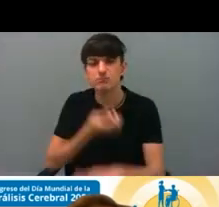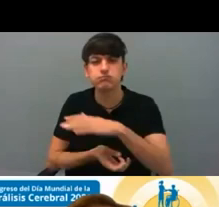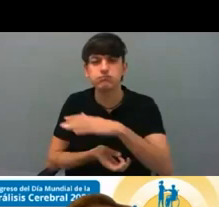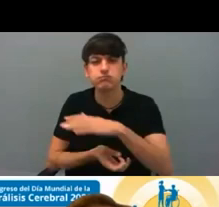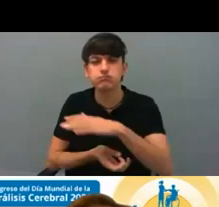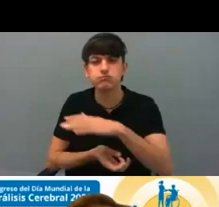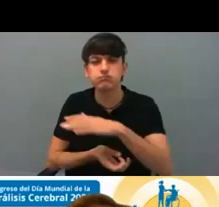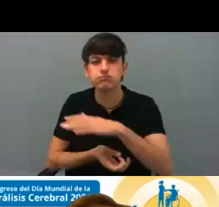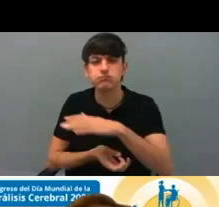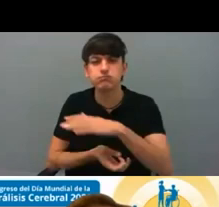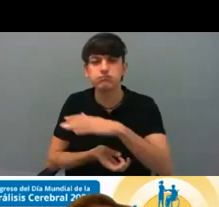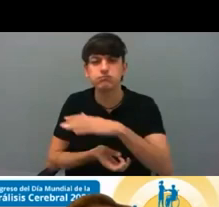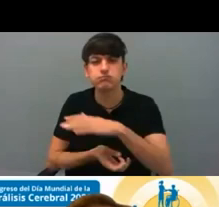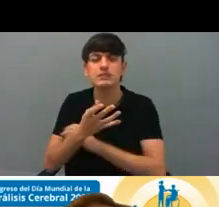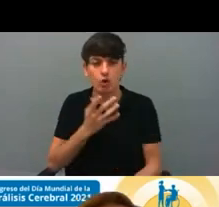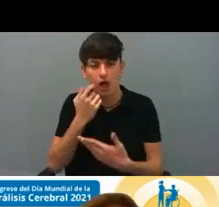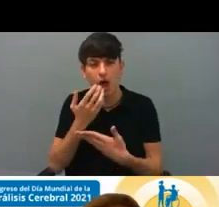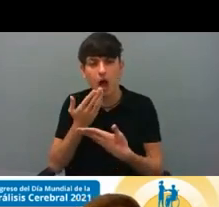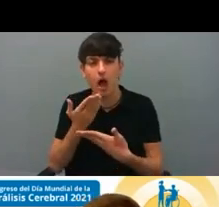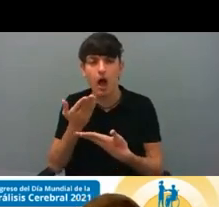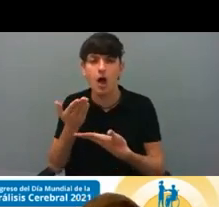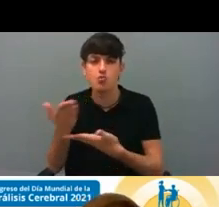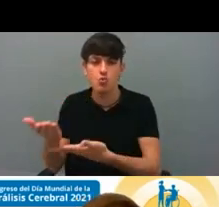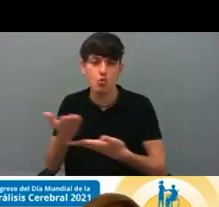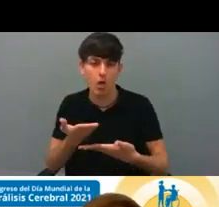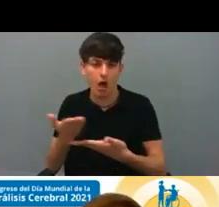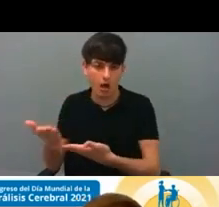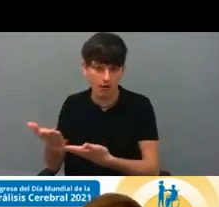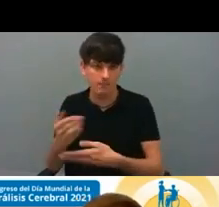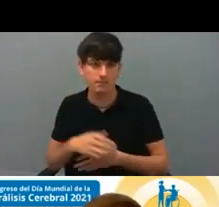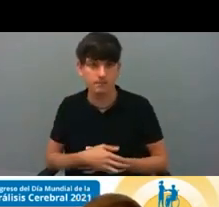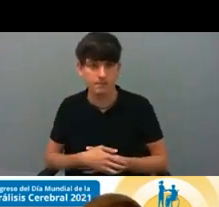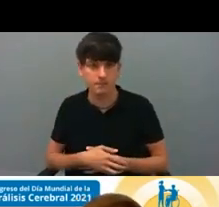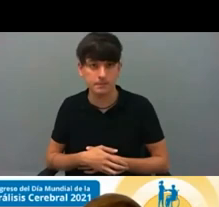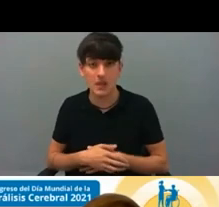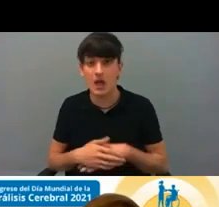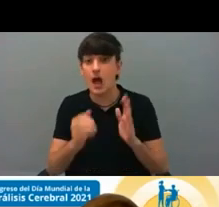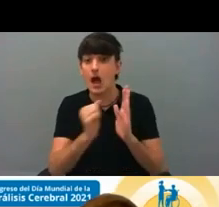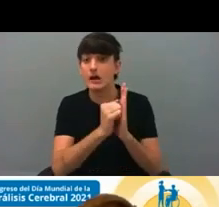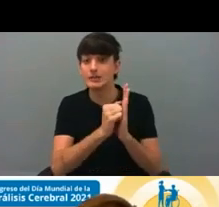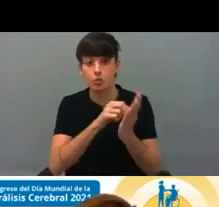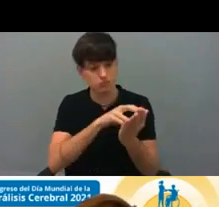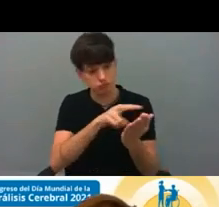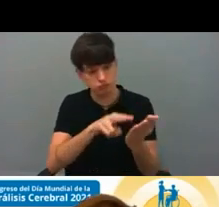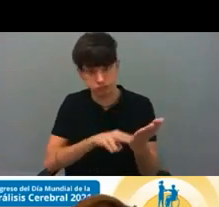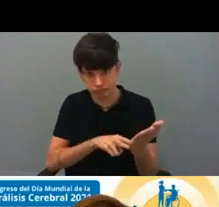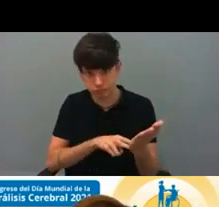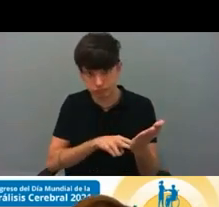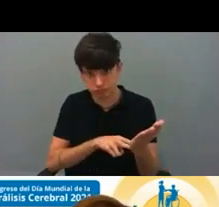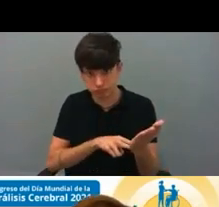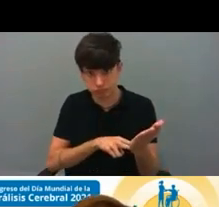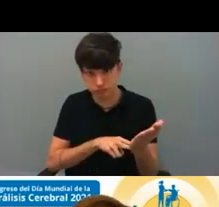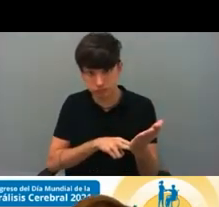para ayudarse entre ellas. Yo te comentaría, lee el artículo, es de Clara